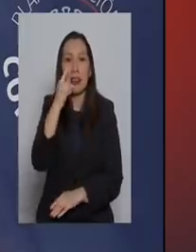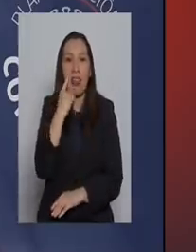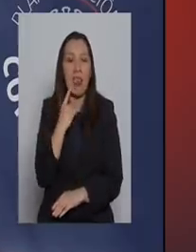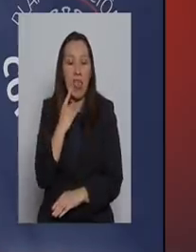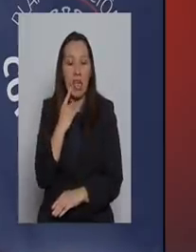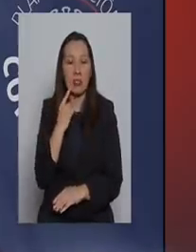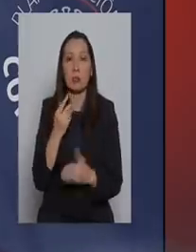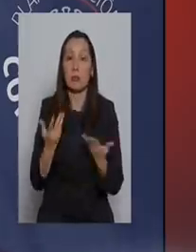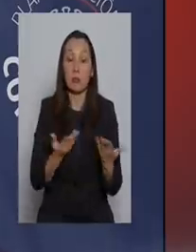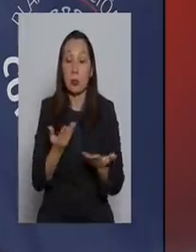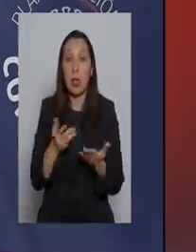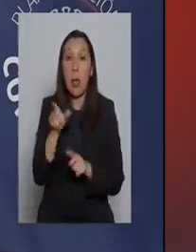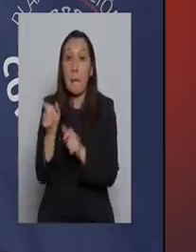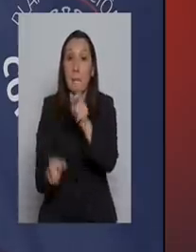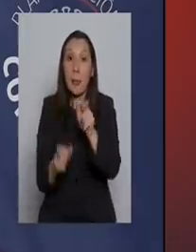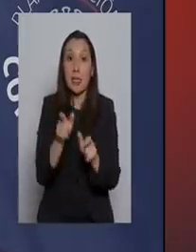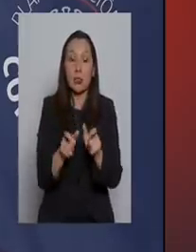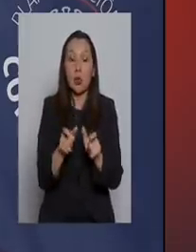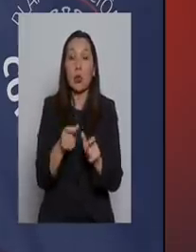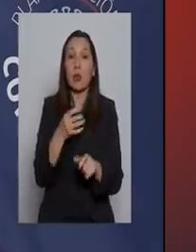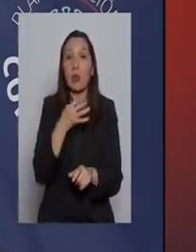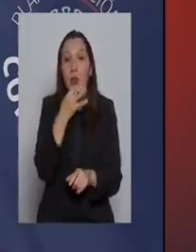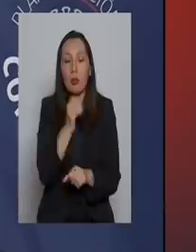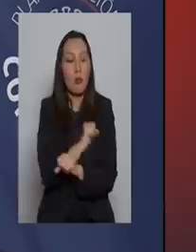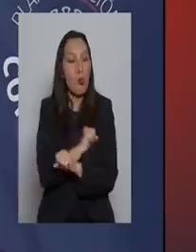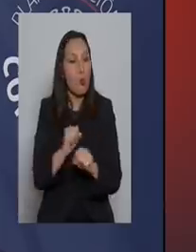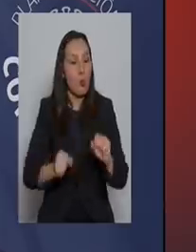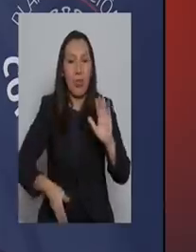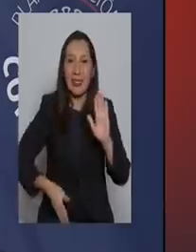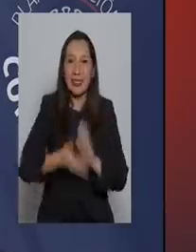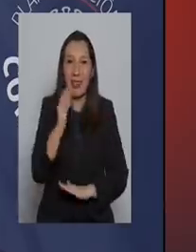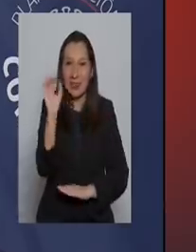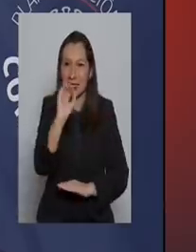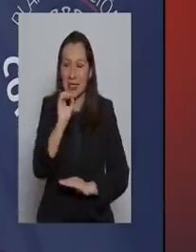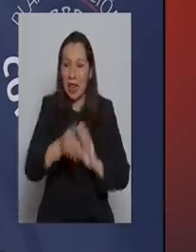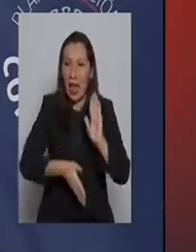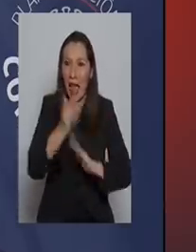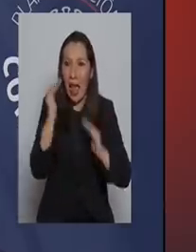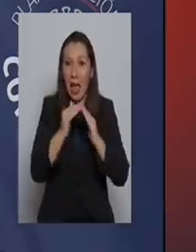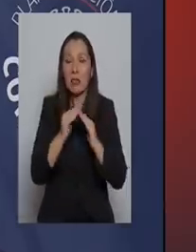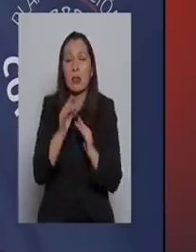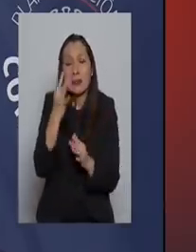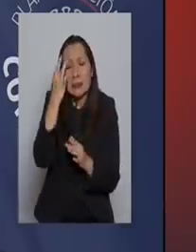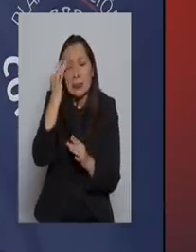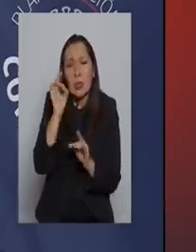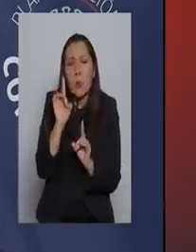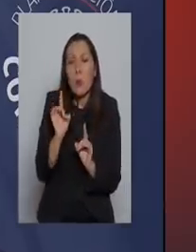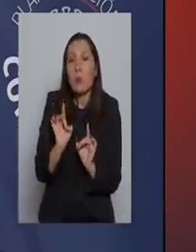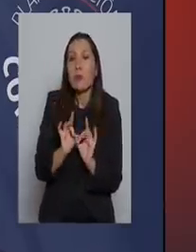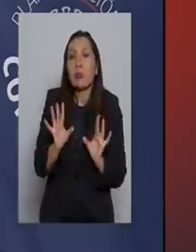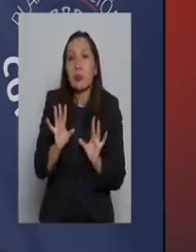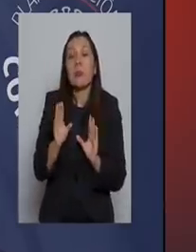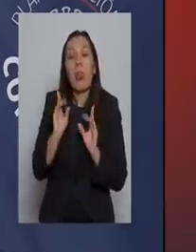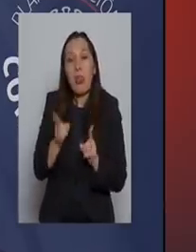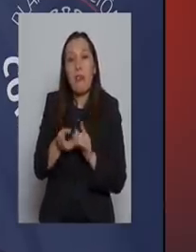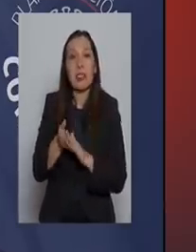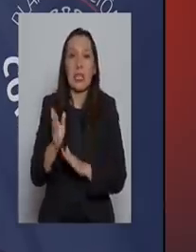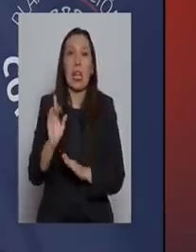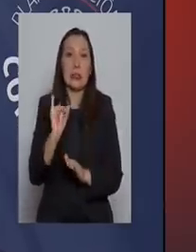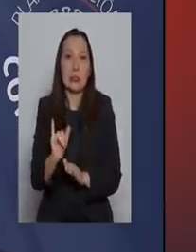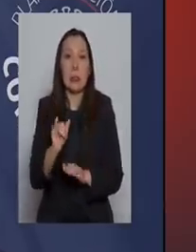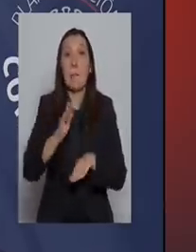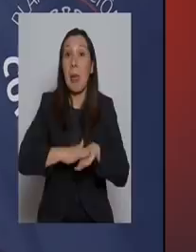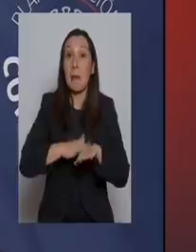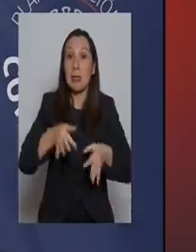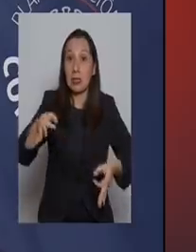7 días. O sea, las personas, en resumen, no pueden salir de sus domicilios, salvo las excepciones que se